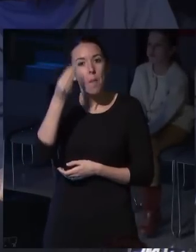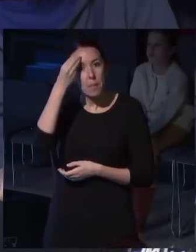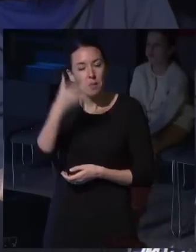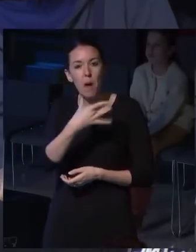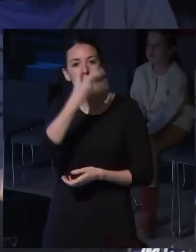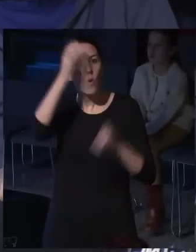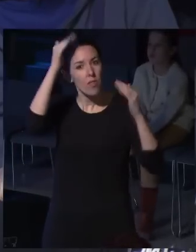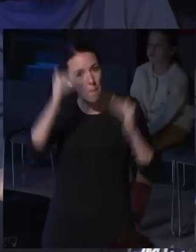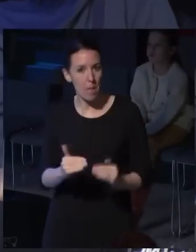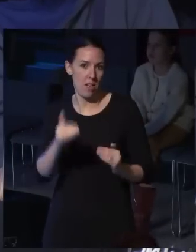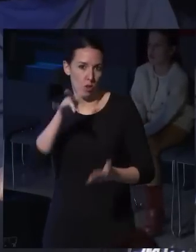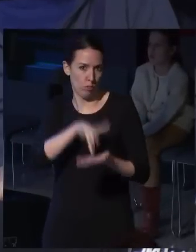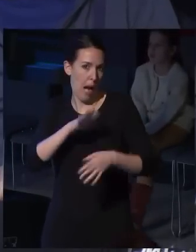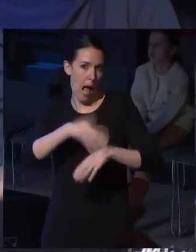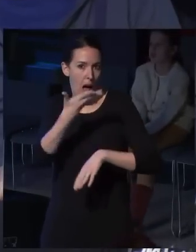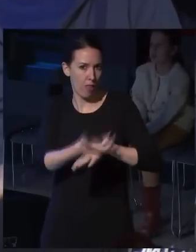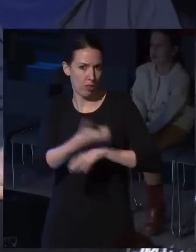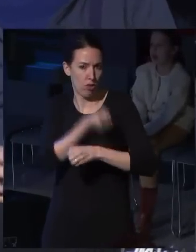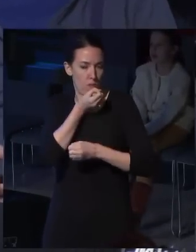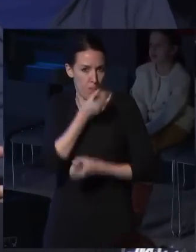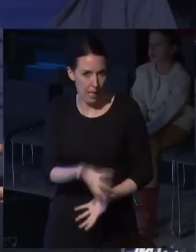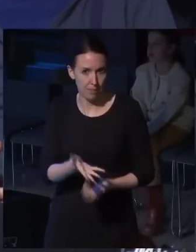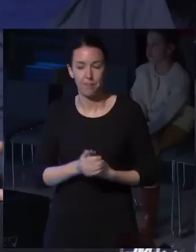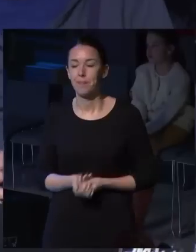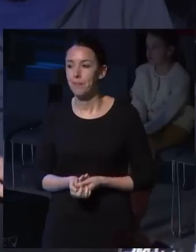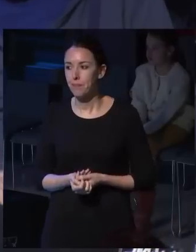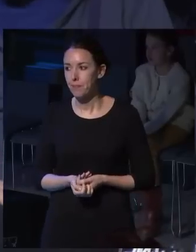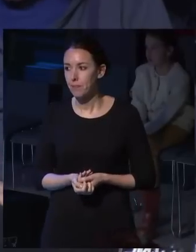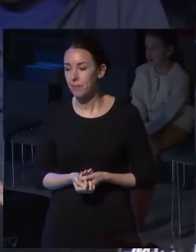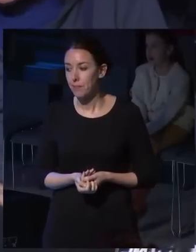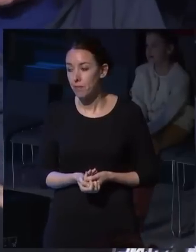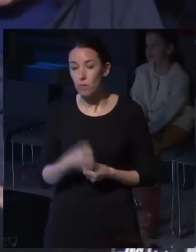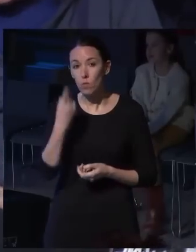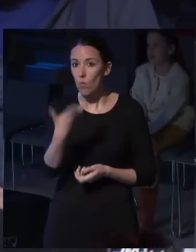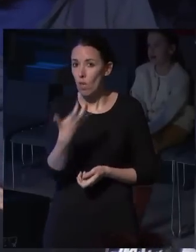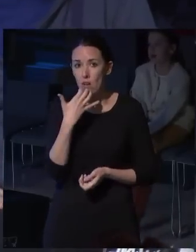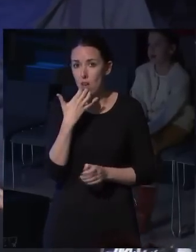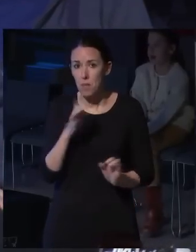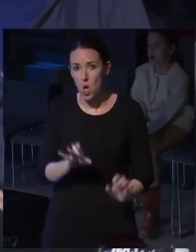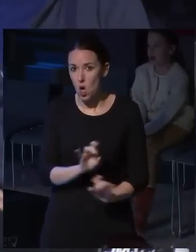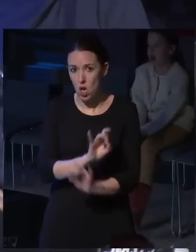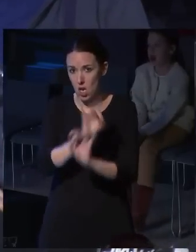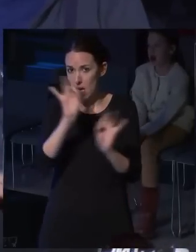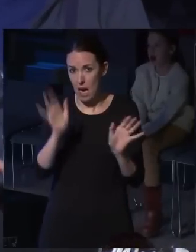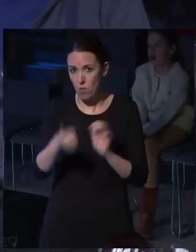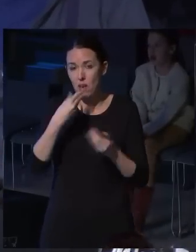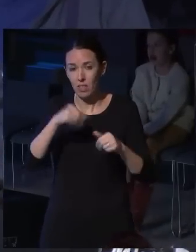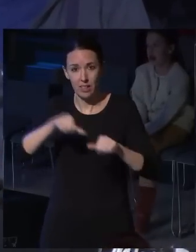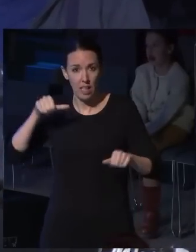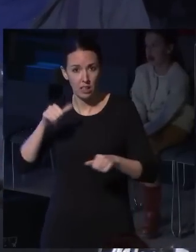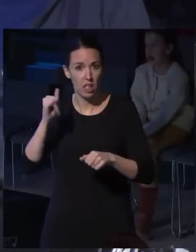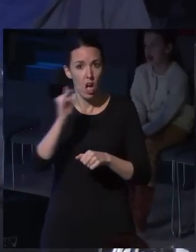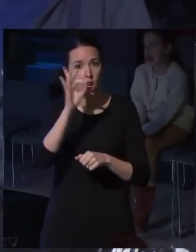desvergonzado a la hora de grabar los discos. Hombre, uno de los ejemplos más claros de la historia de la grabación mundial es Joey